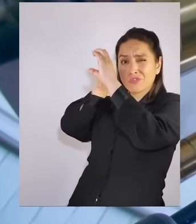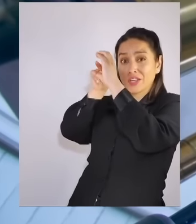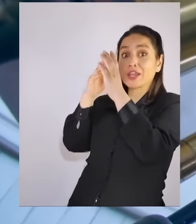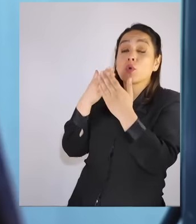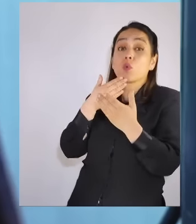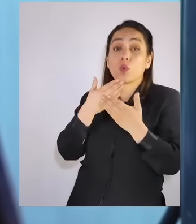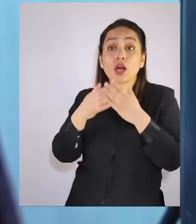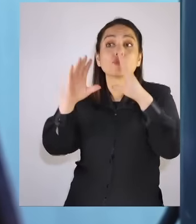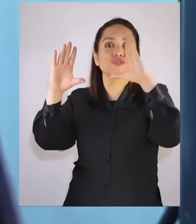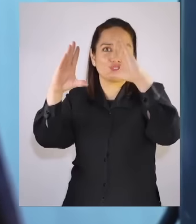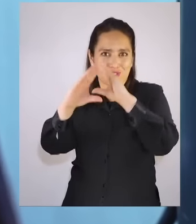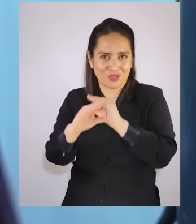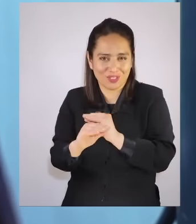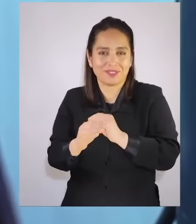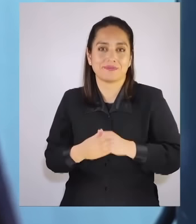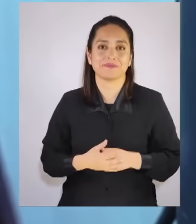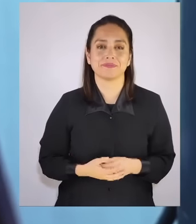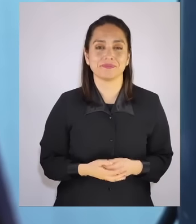durante la noche.